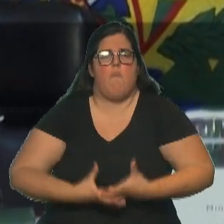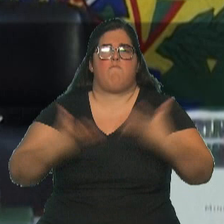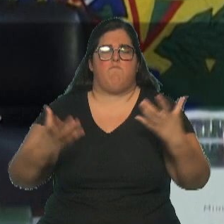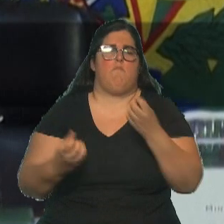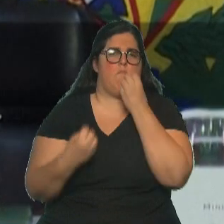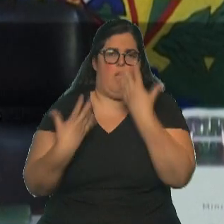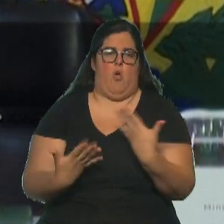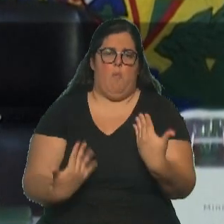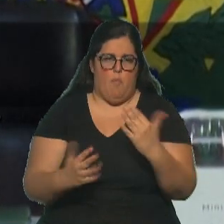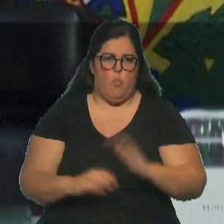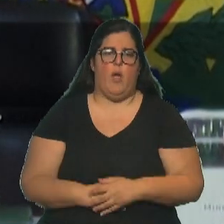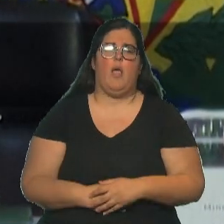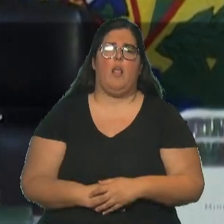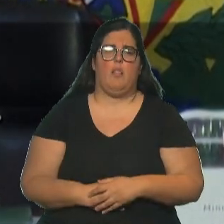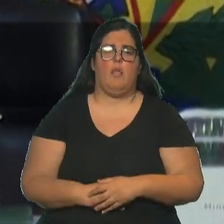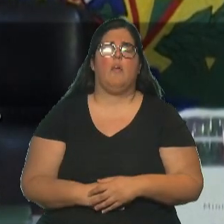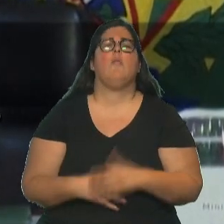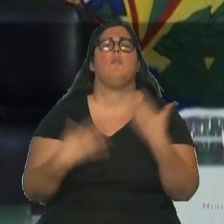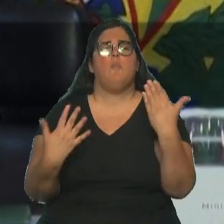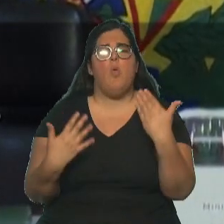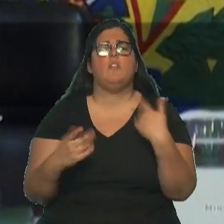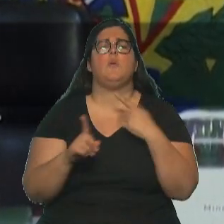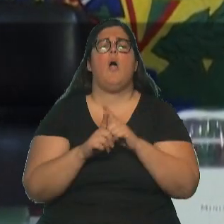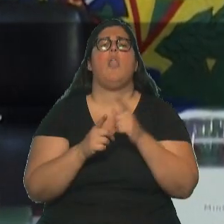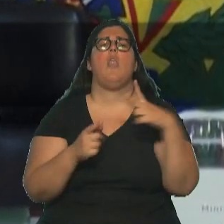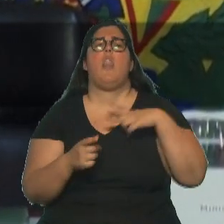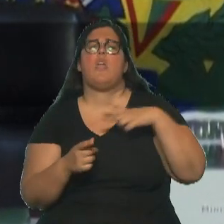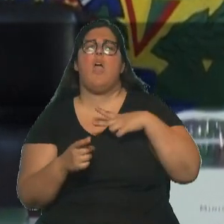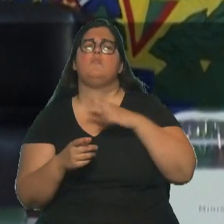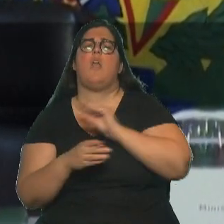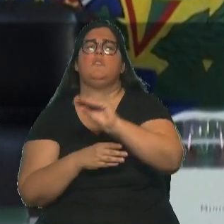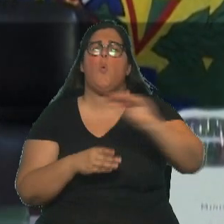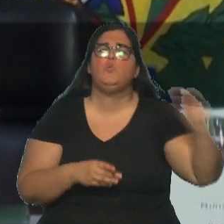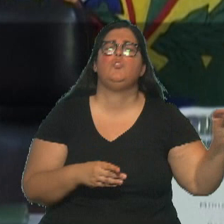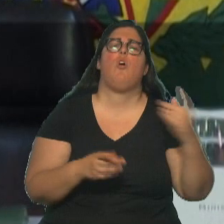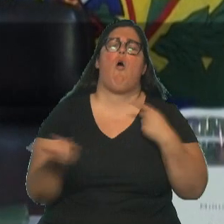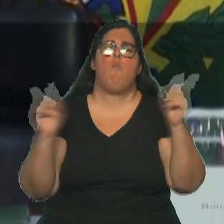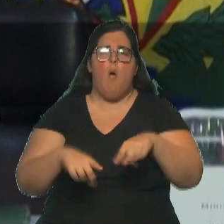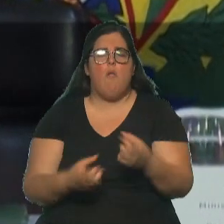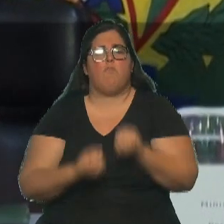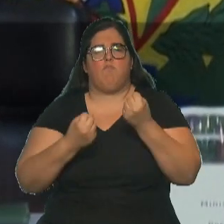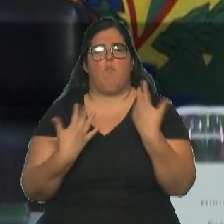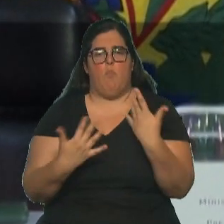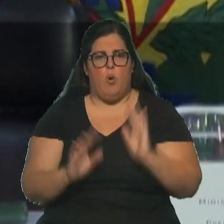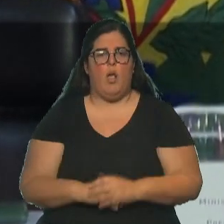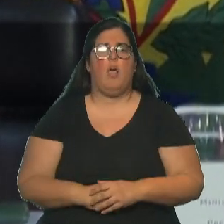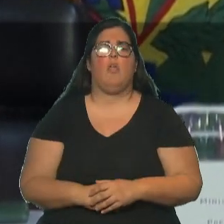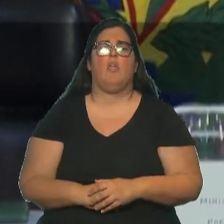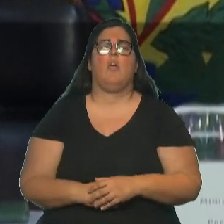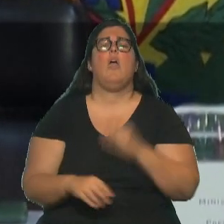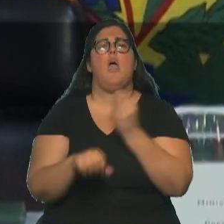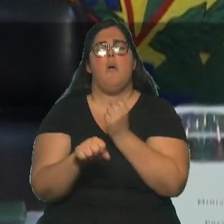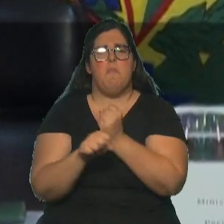é possível a gente voltar a crescer com distribuição de renda e de riqueza, e é possível a gente gerar um emprego em